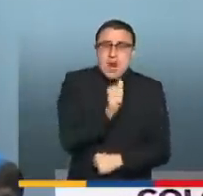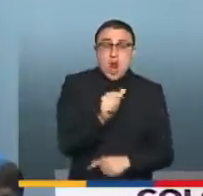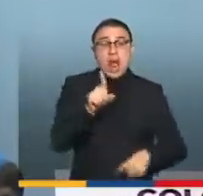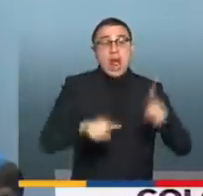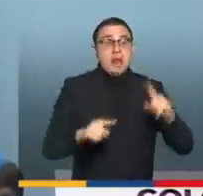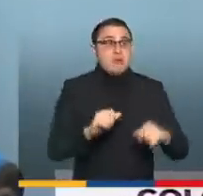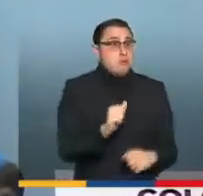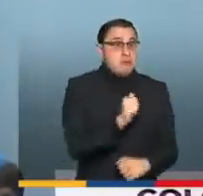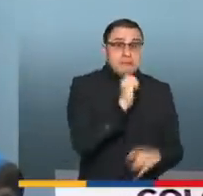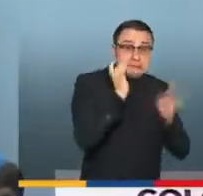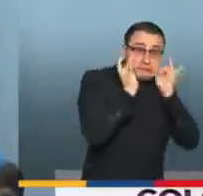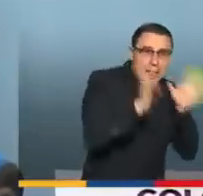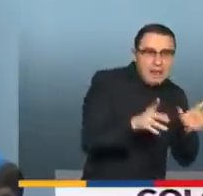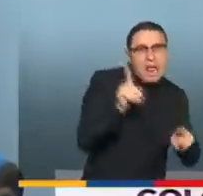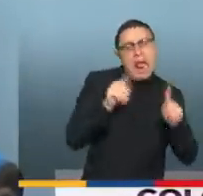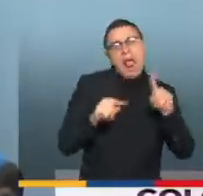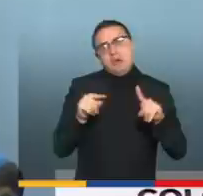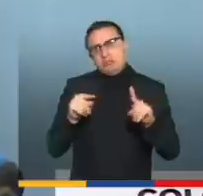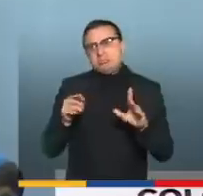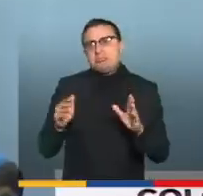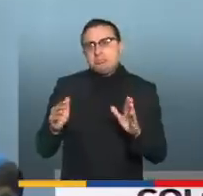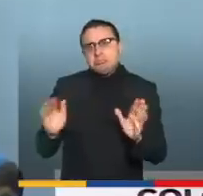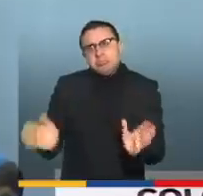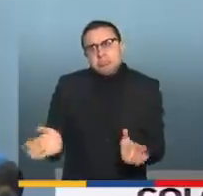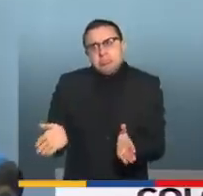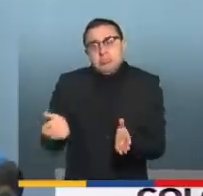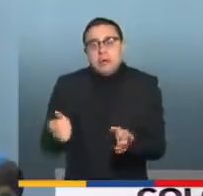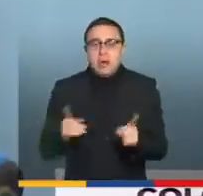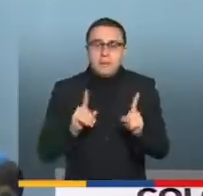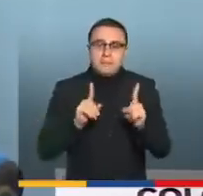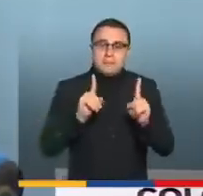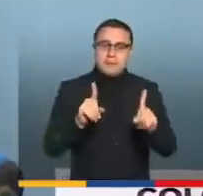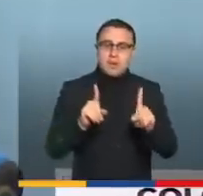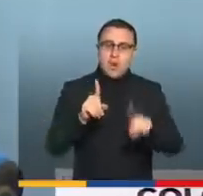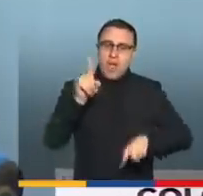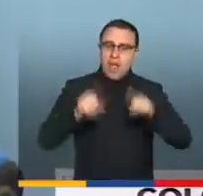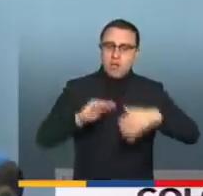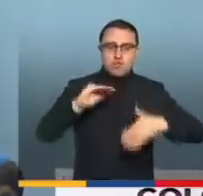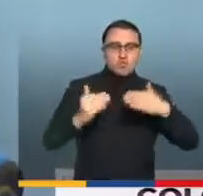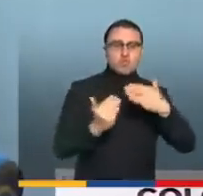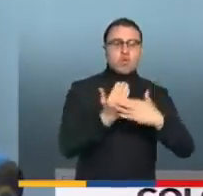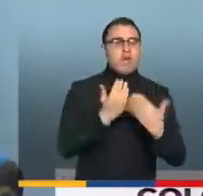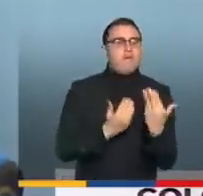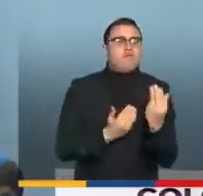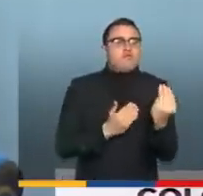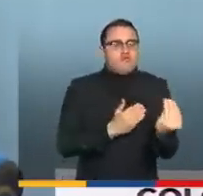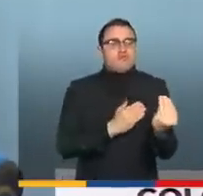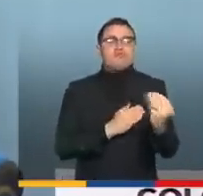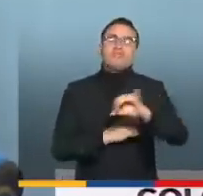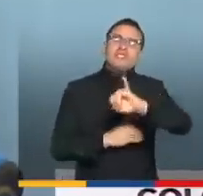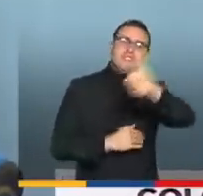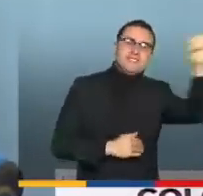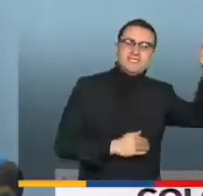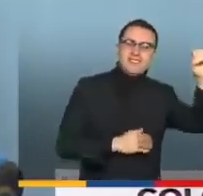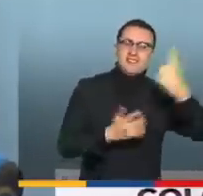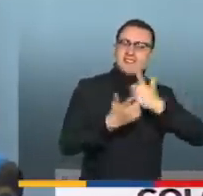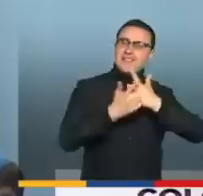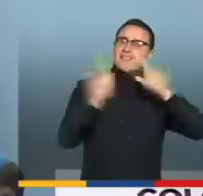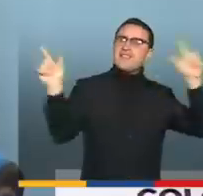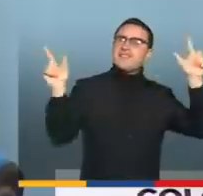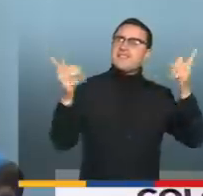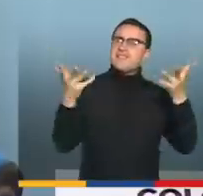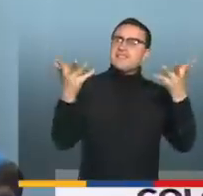menos. Y eso ha hecho que unas fuerzas de izquierda libertarias, una